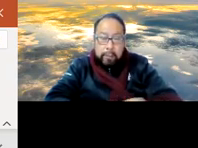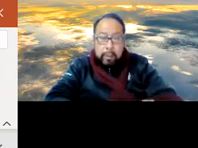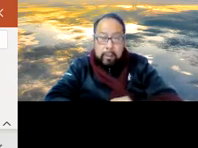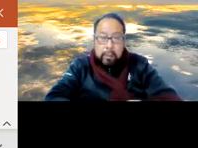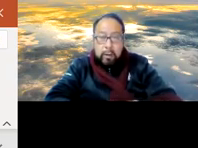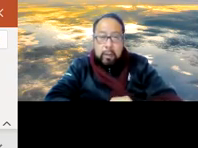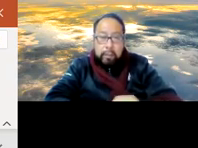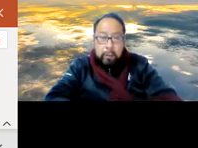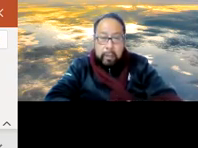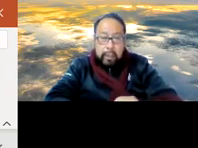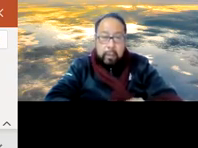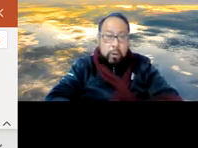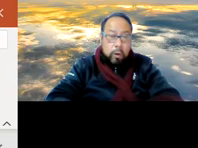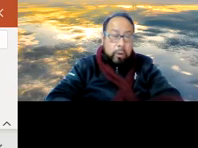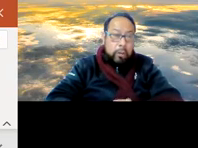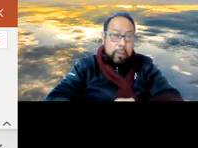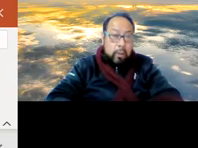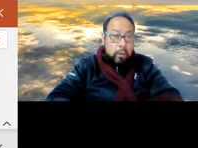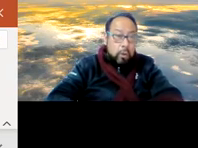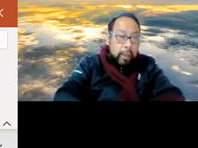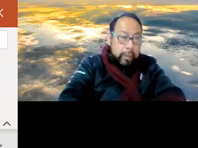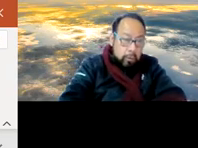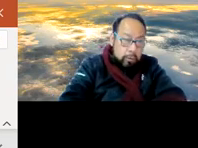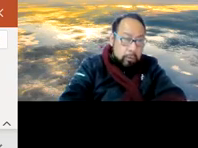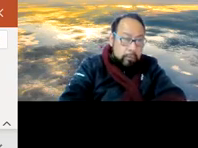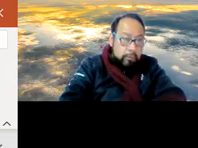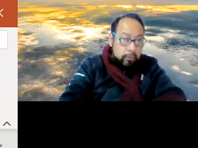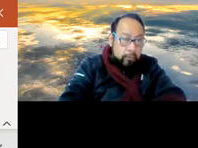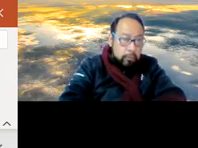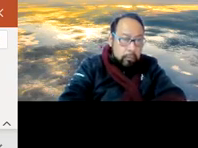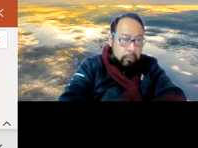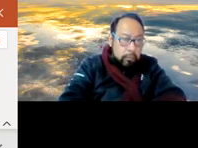los sistemas de indexación, en las bibliotecas, en los coloquios y en los congresos.